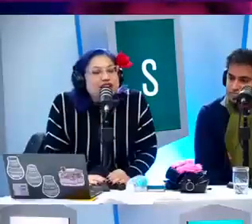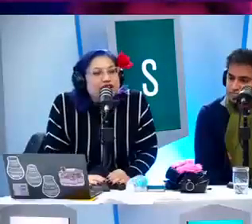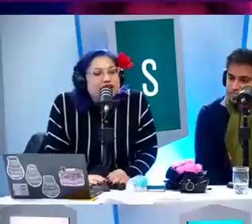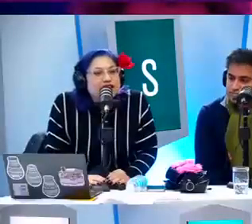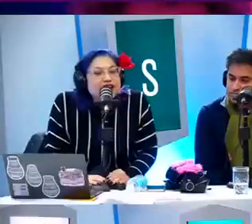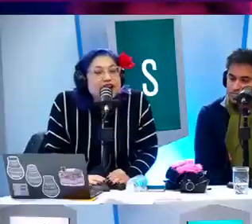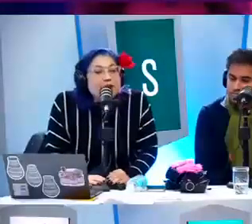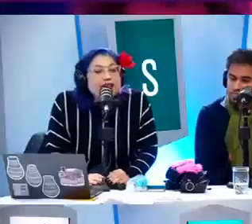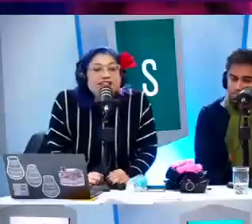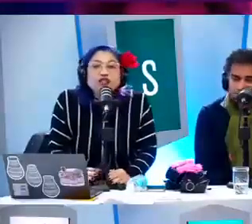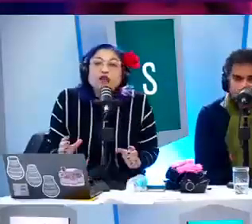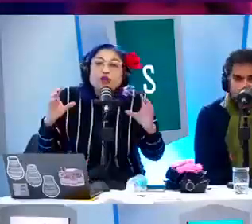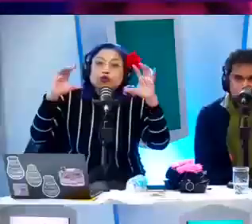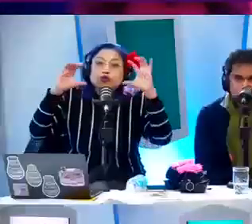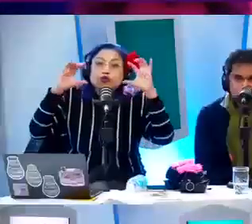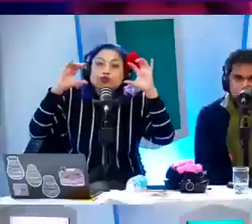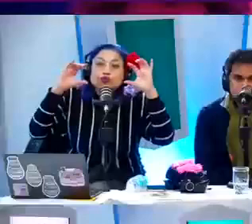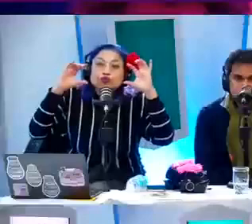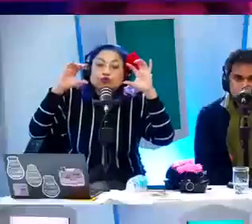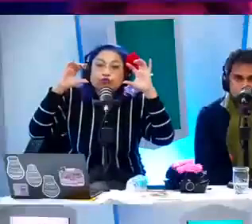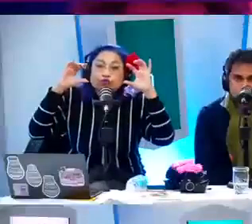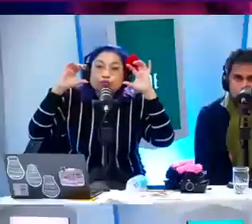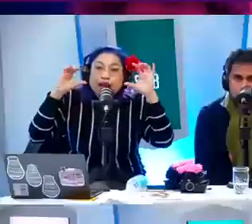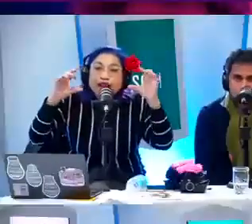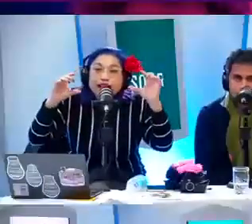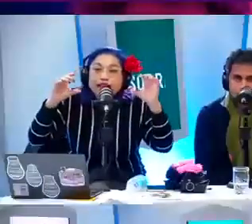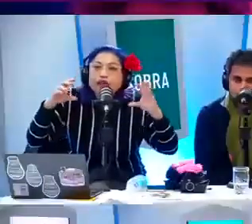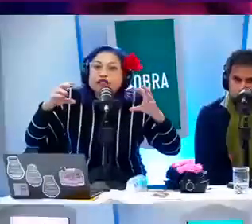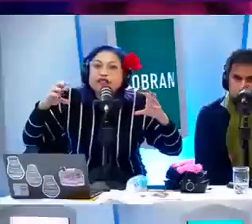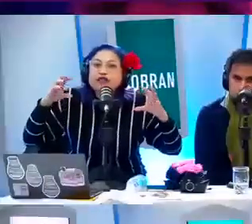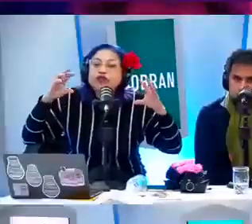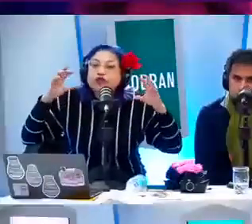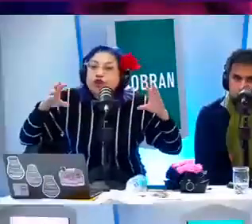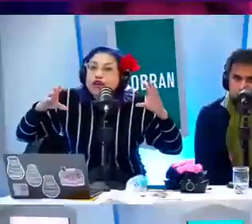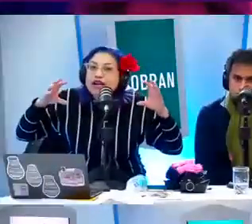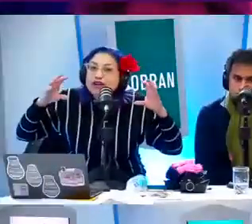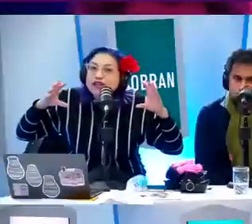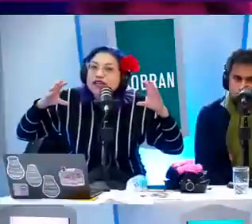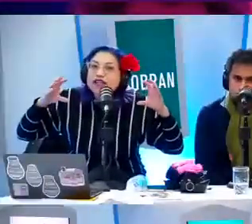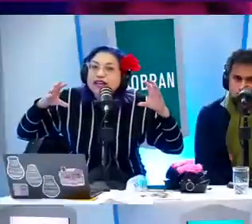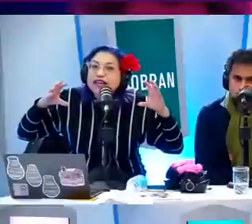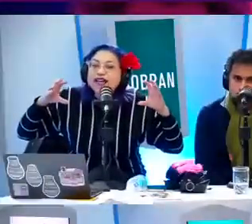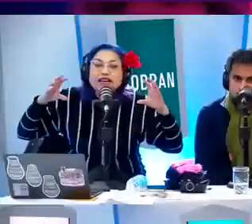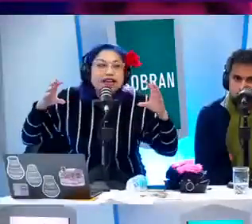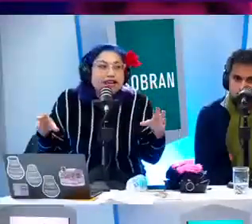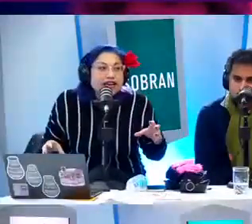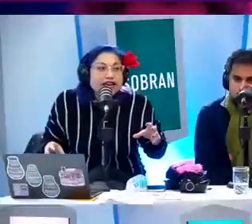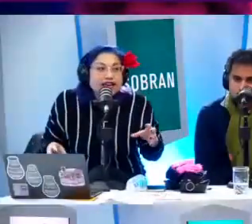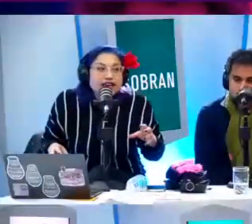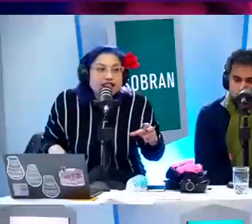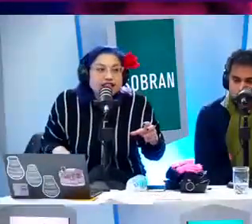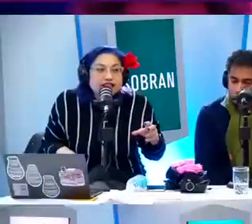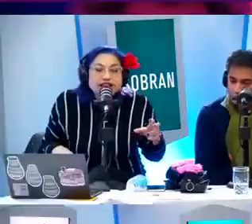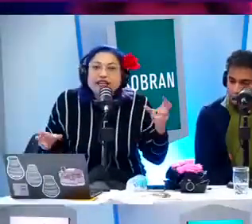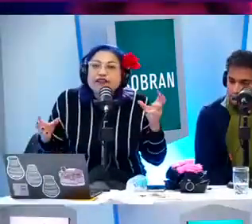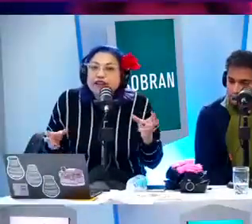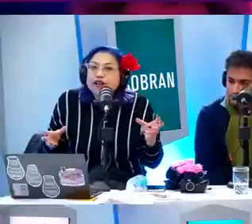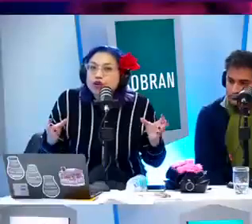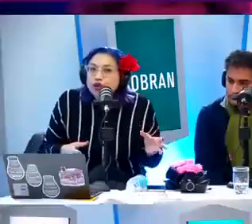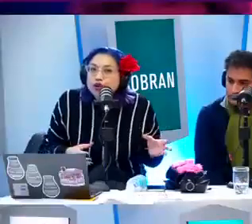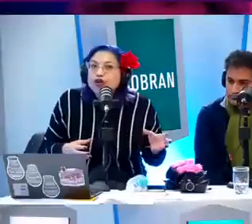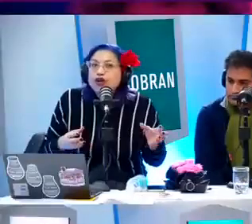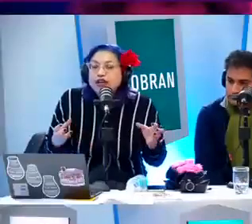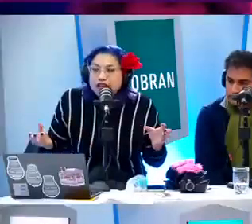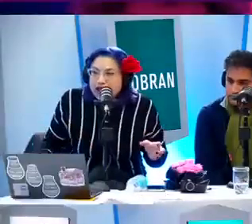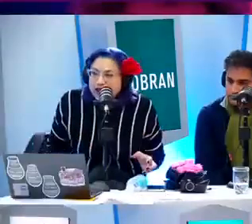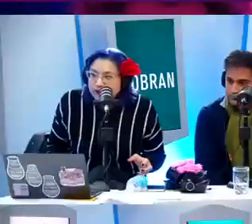cierto? Aparte de eso tenemos un banner donde están todas las cosas que... tienen que ver